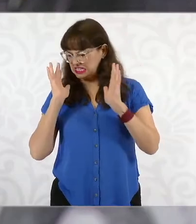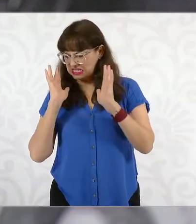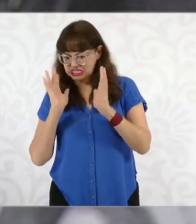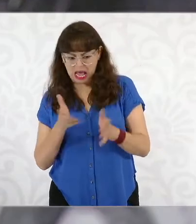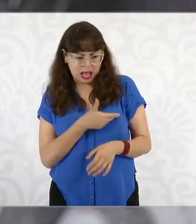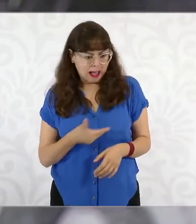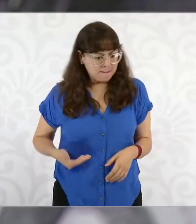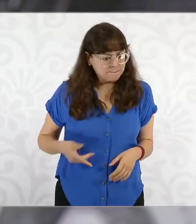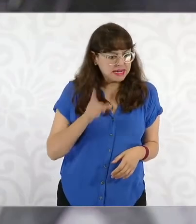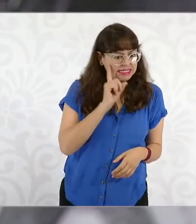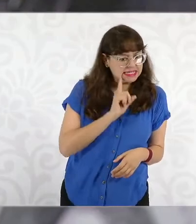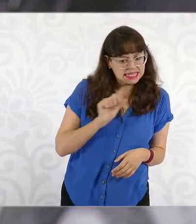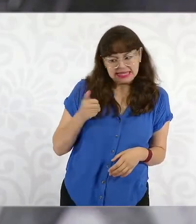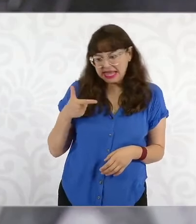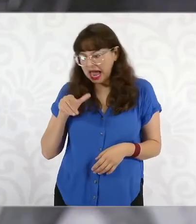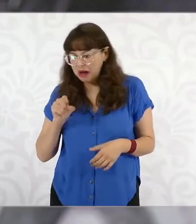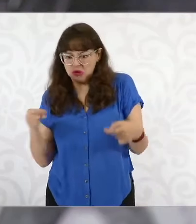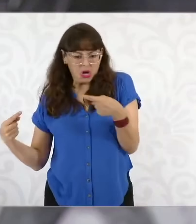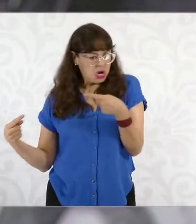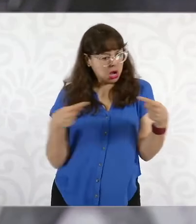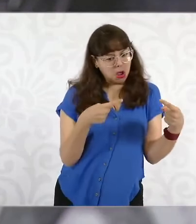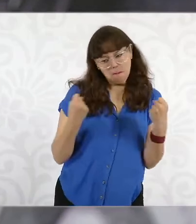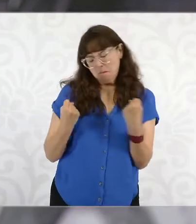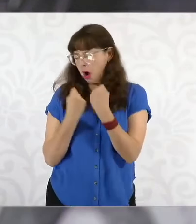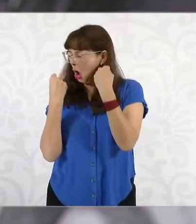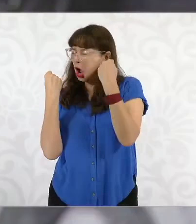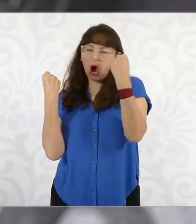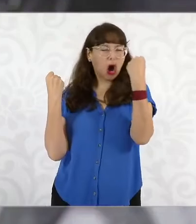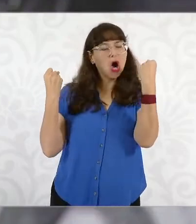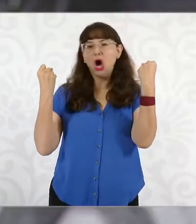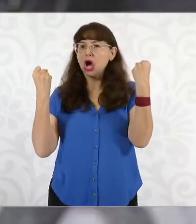la presidenta y el presidente López Obrador.